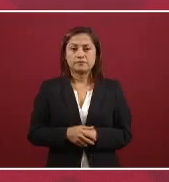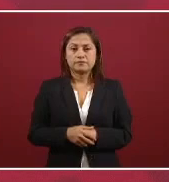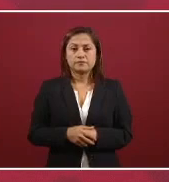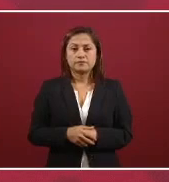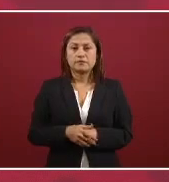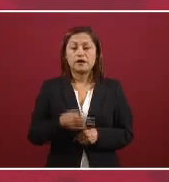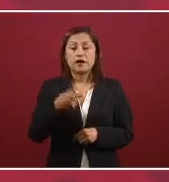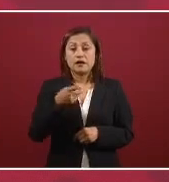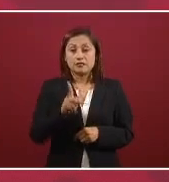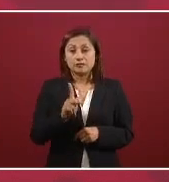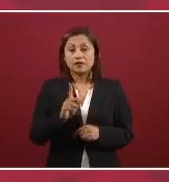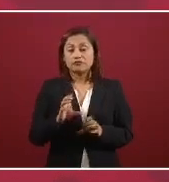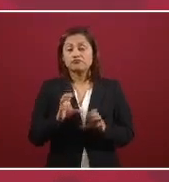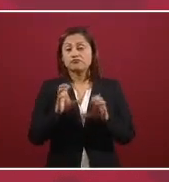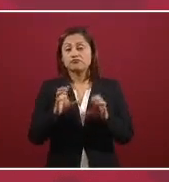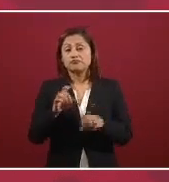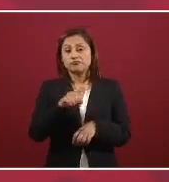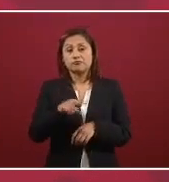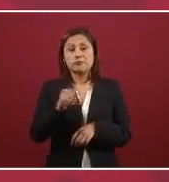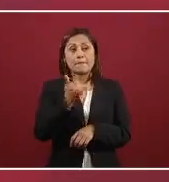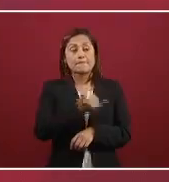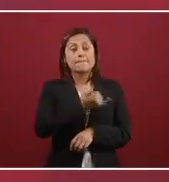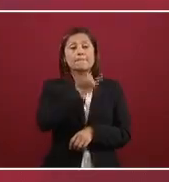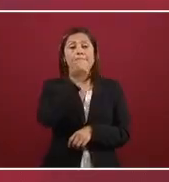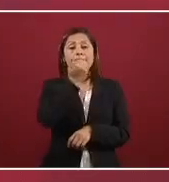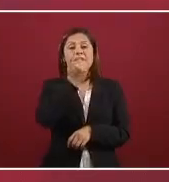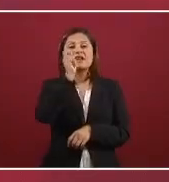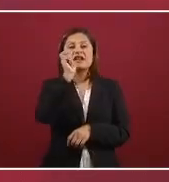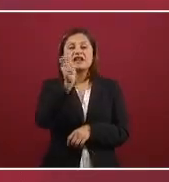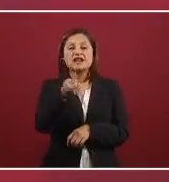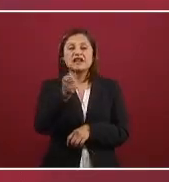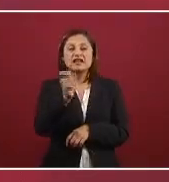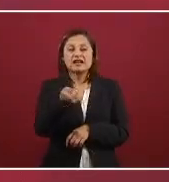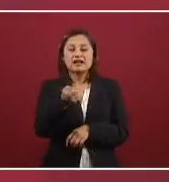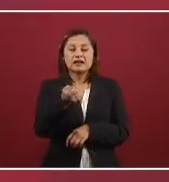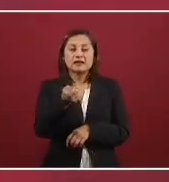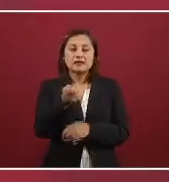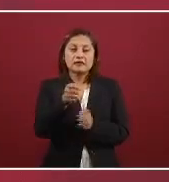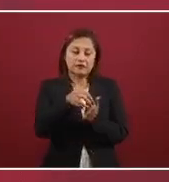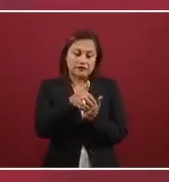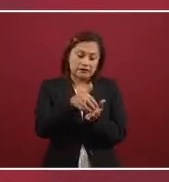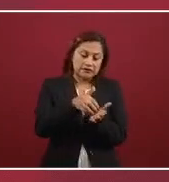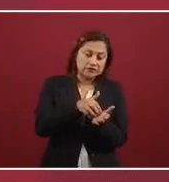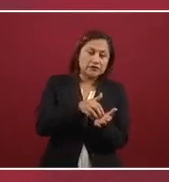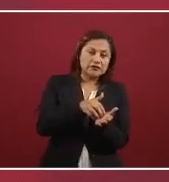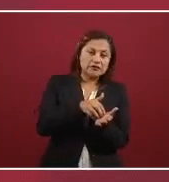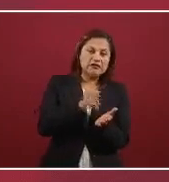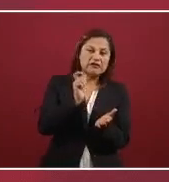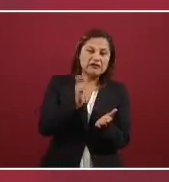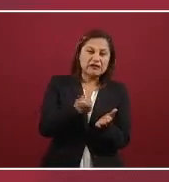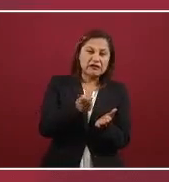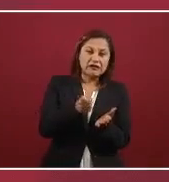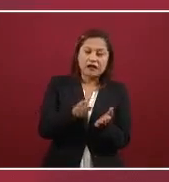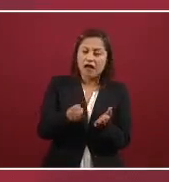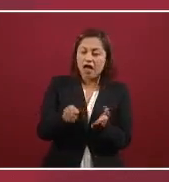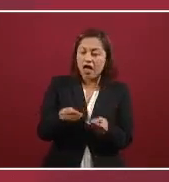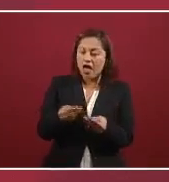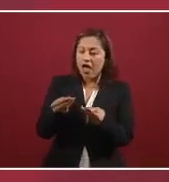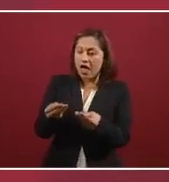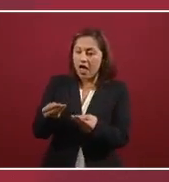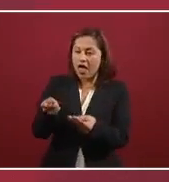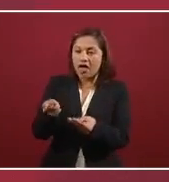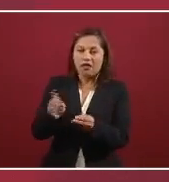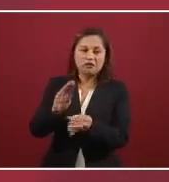la austeridad con el dejar sin recursos lo